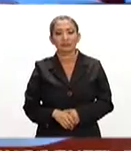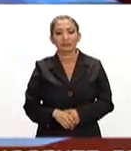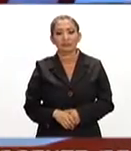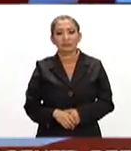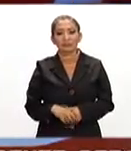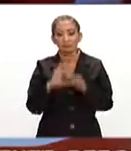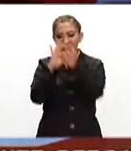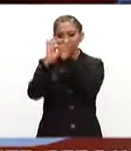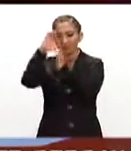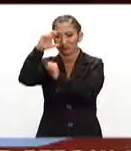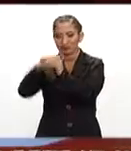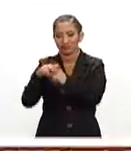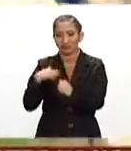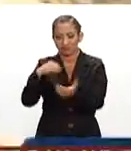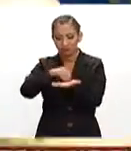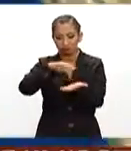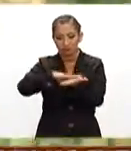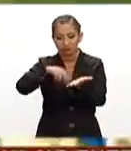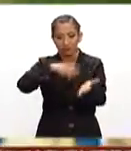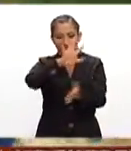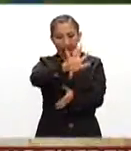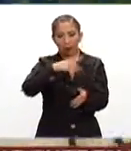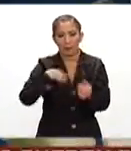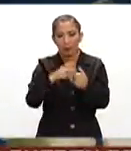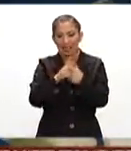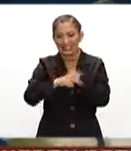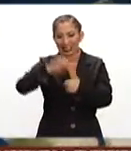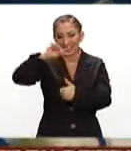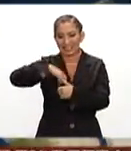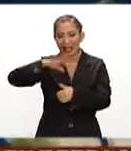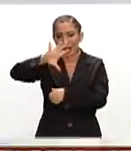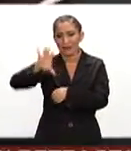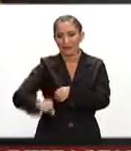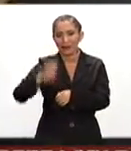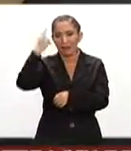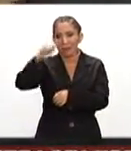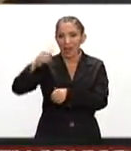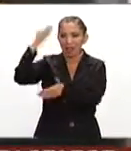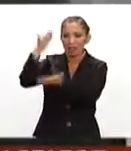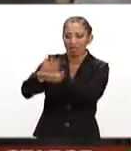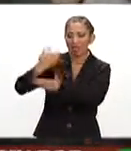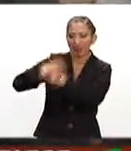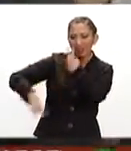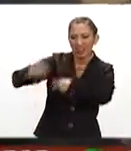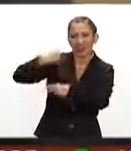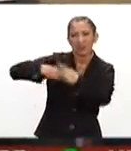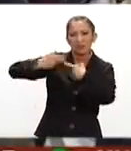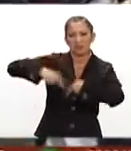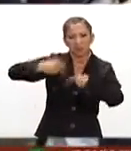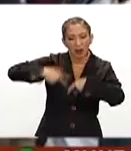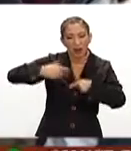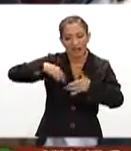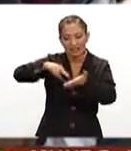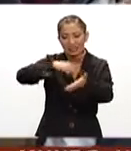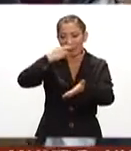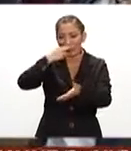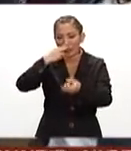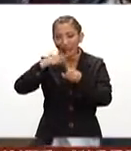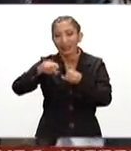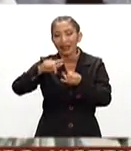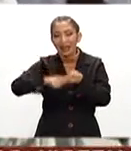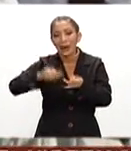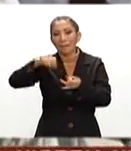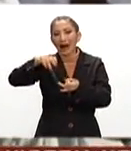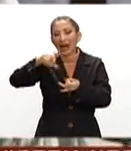La Unión Europea firmó pactos con 5 países africanos para frenar la migración al viejo continente. En los documentos firmados, Nigeria, Níger,